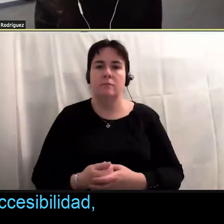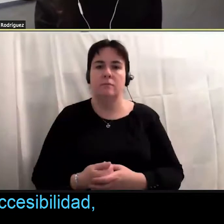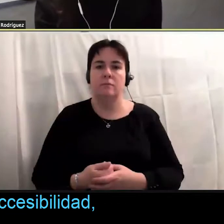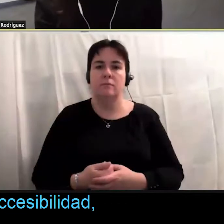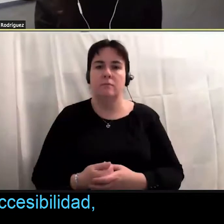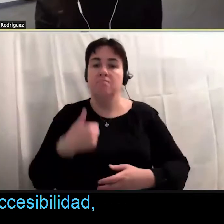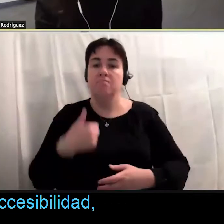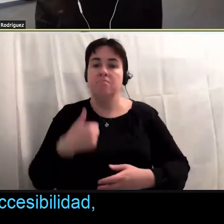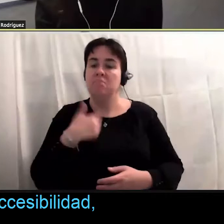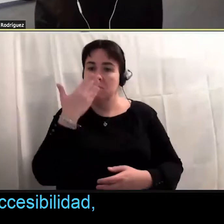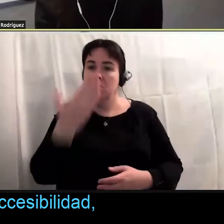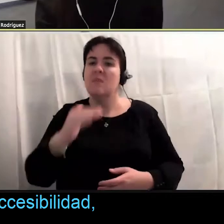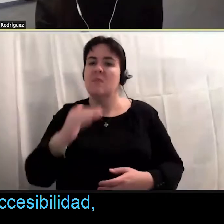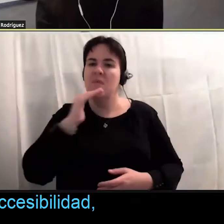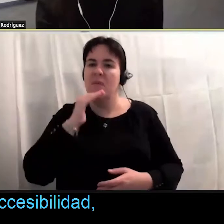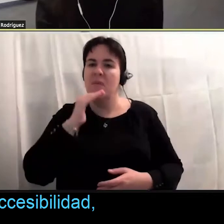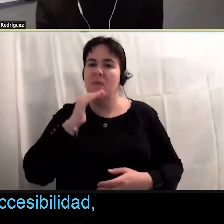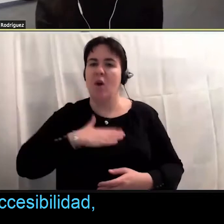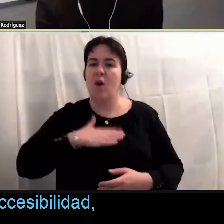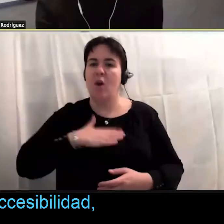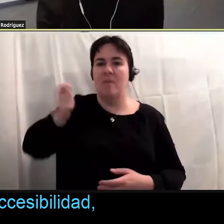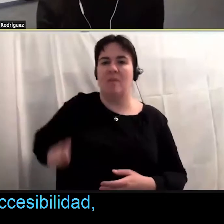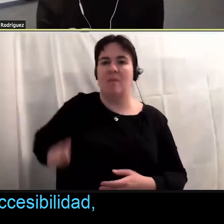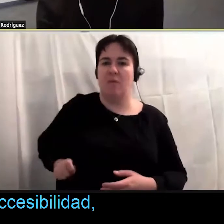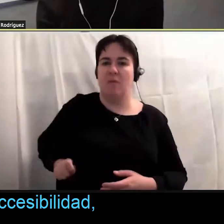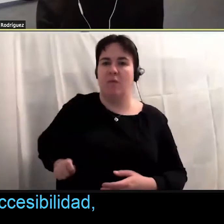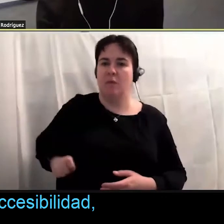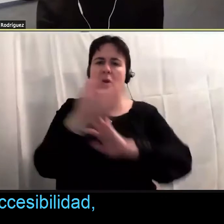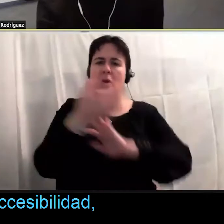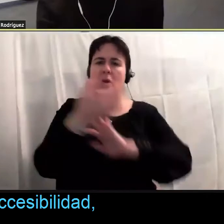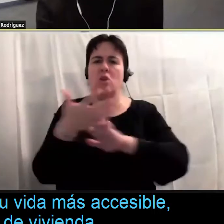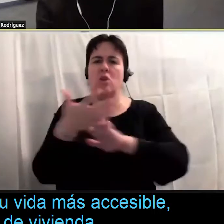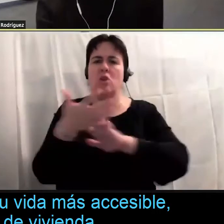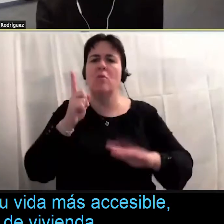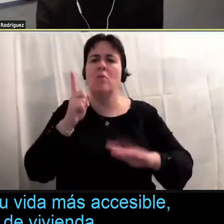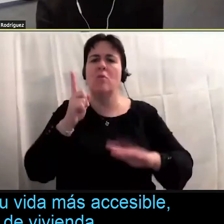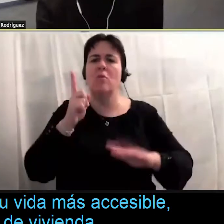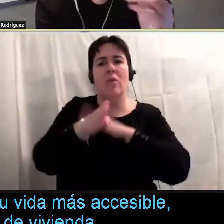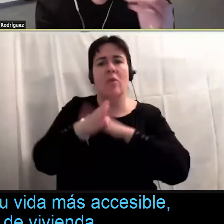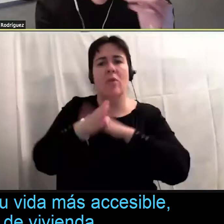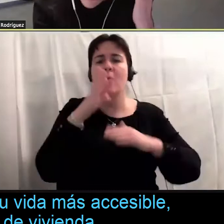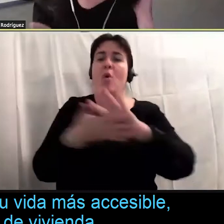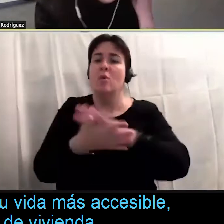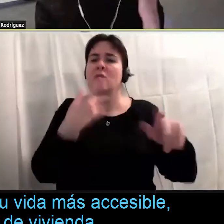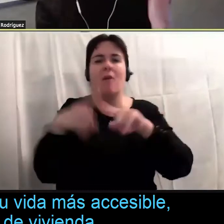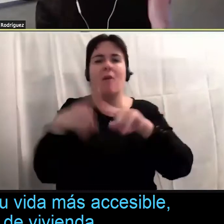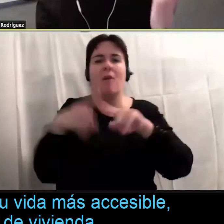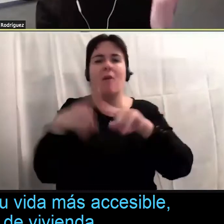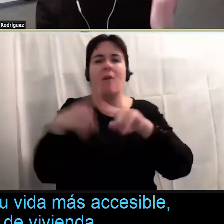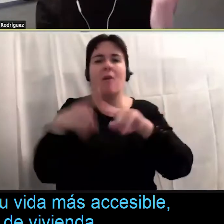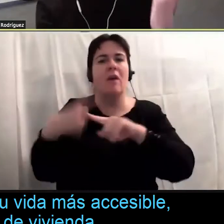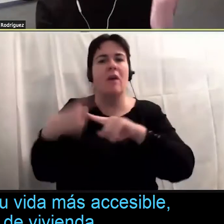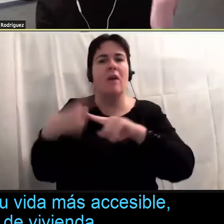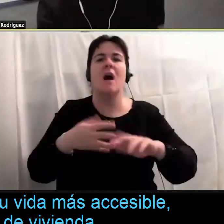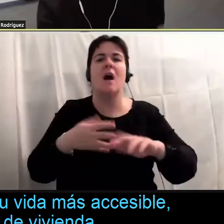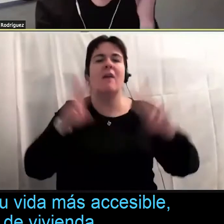decía, y no hablo solamente de accesibilidad, porque cuando se habla de estas cosas siempre se piensa en temas de accesibilidad, Por supuesto que hubo que hacer su vivienda accesible. Bueno, de hecho se tuvo que